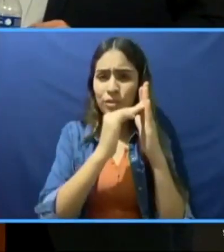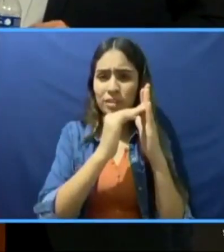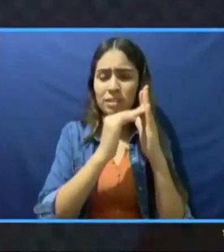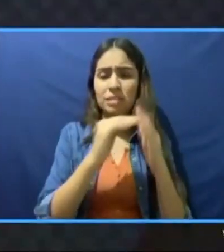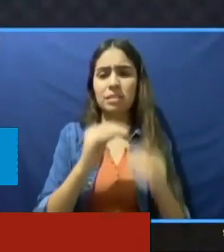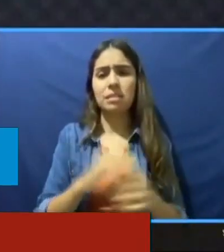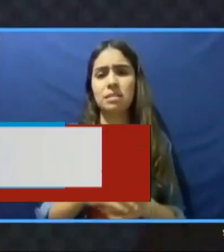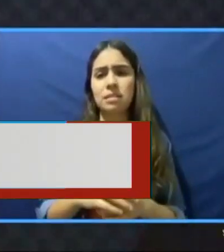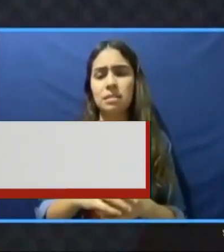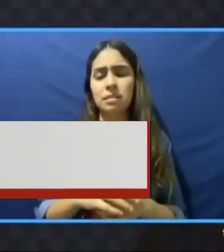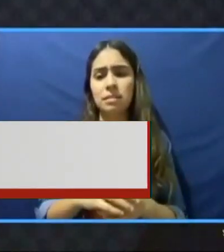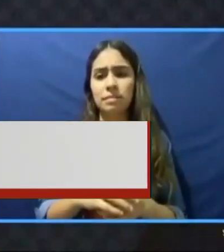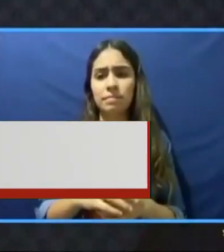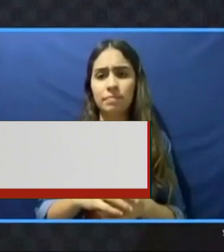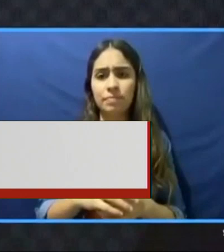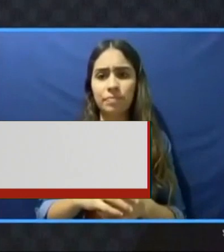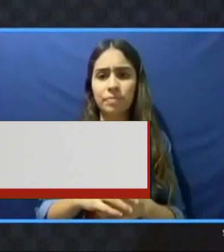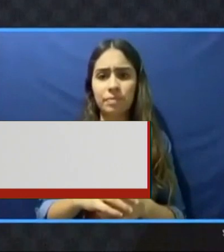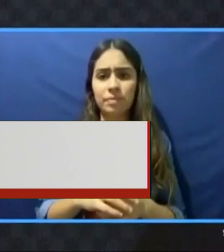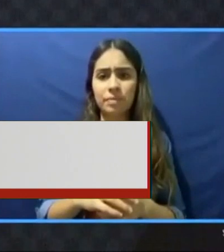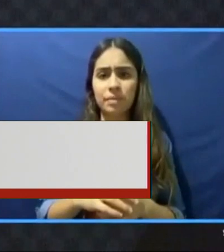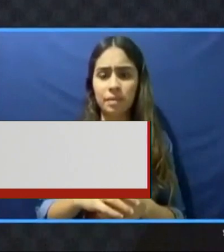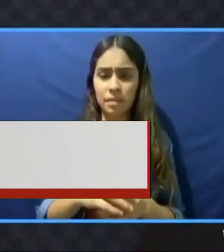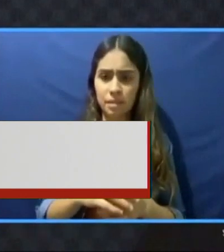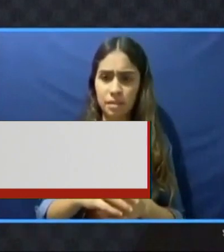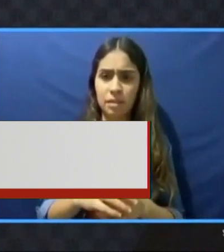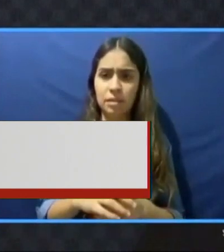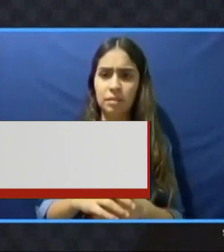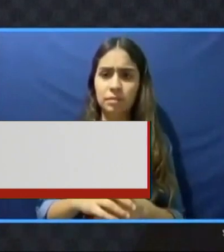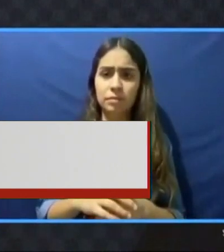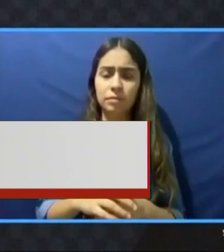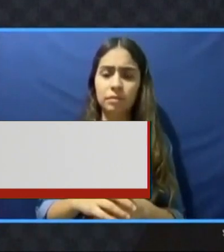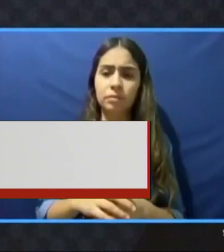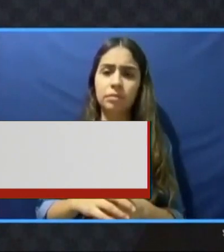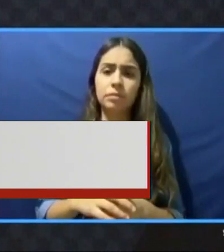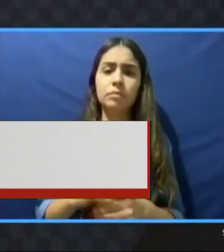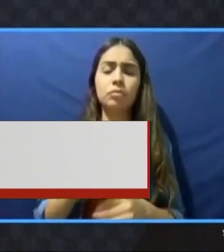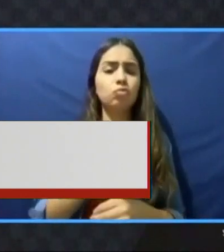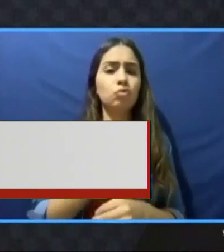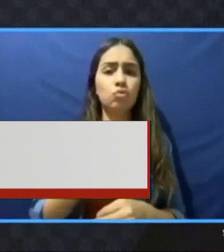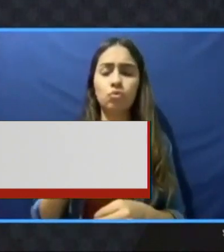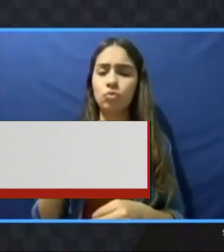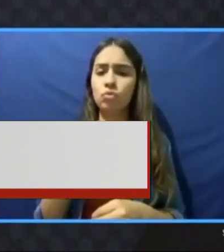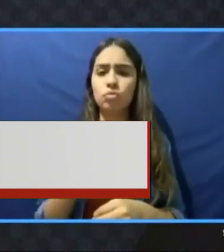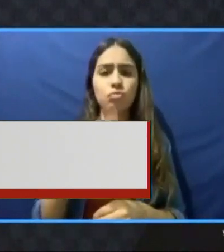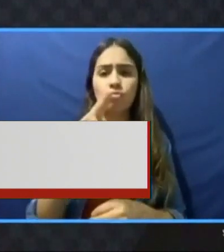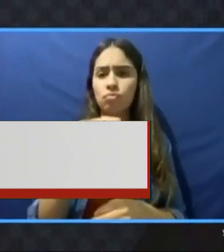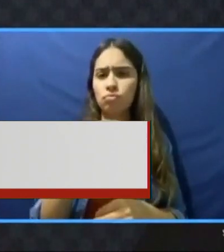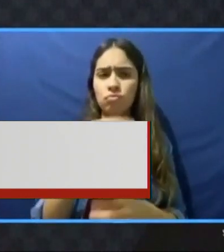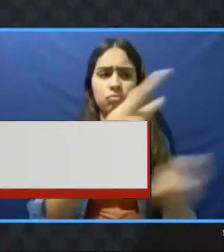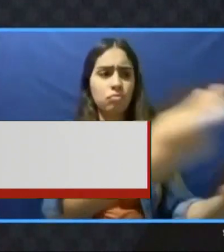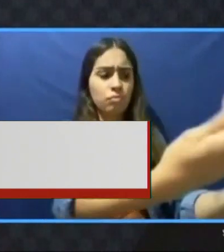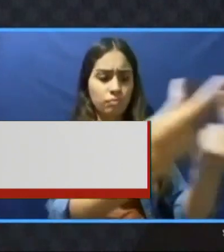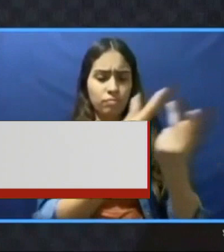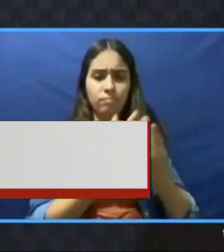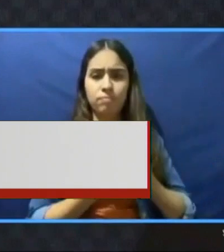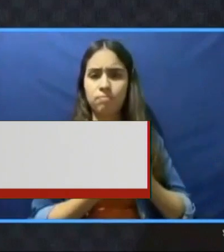No hemos nosotros pensado en recurrir a un crédito de los que se llaman de largo